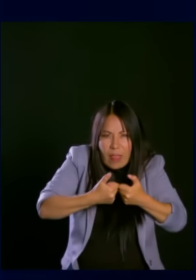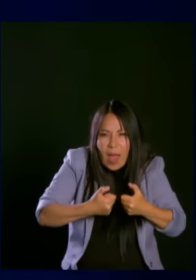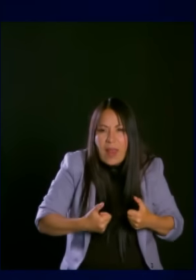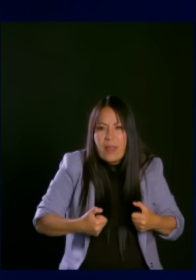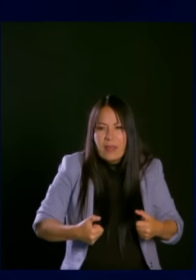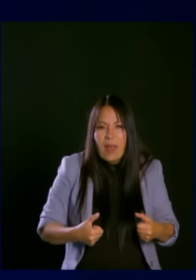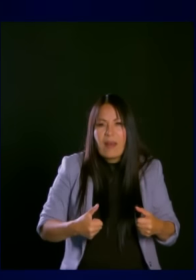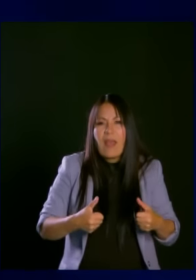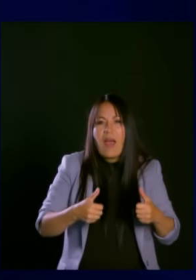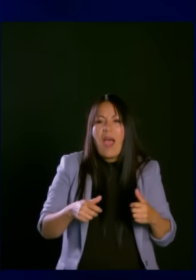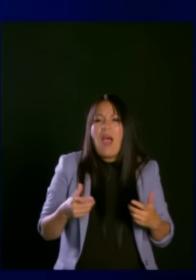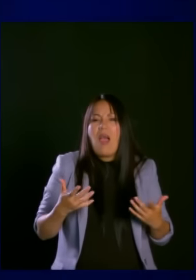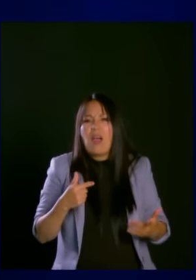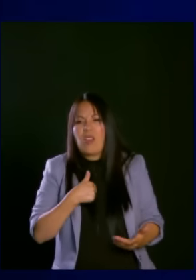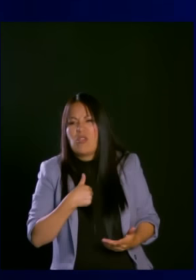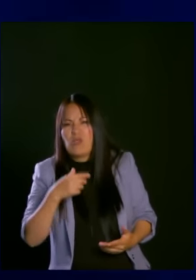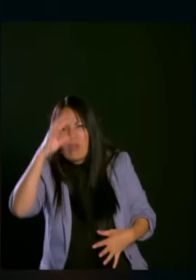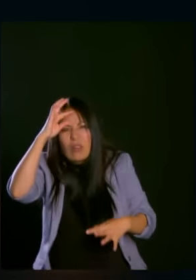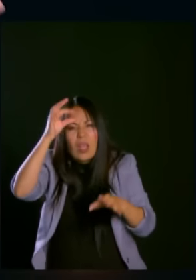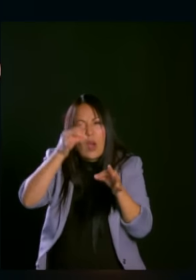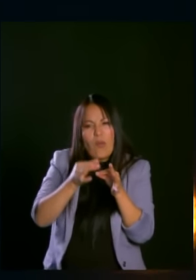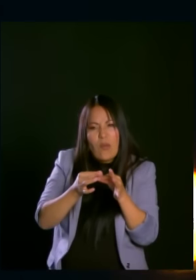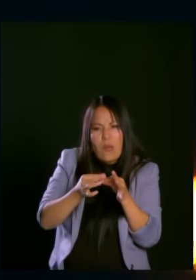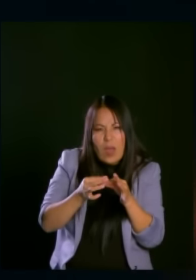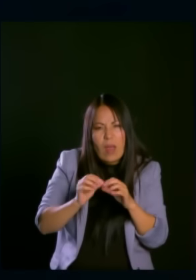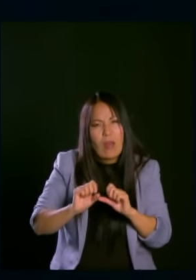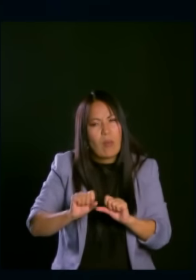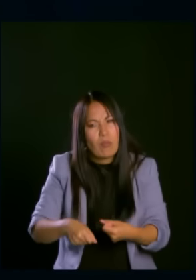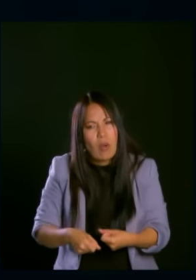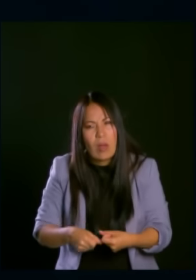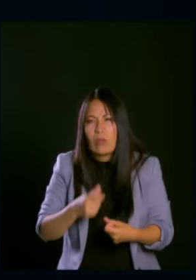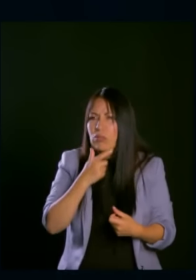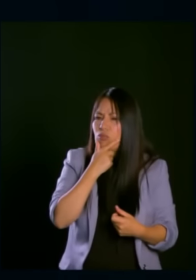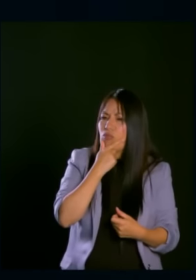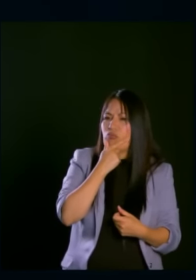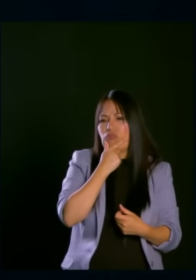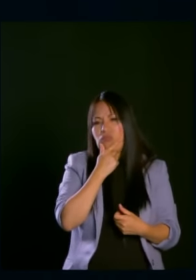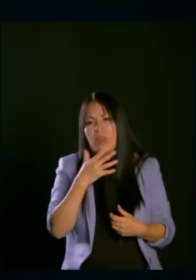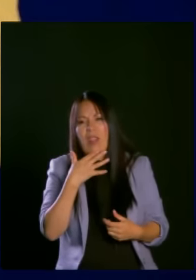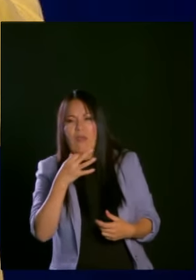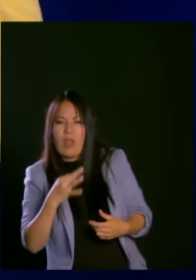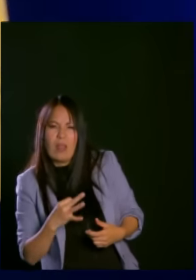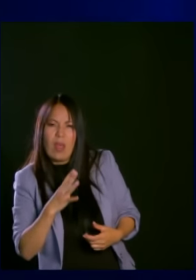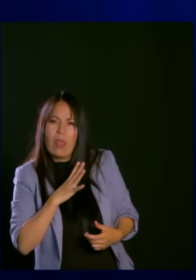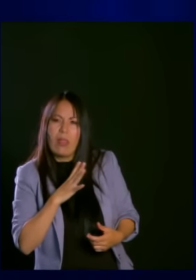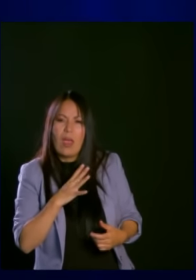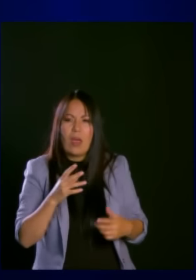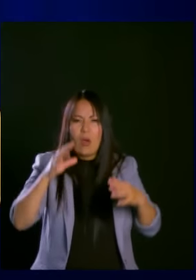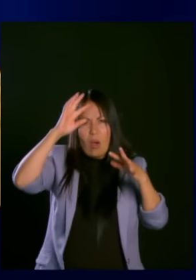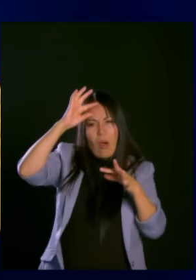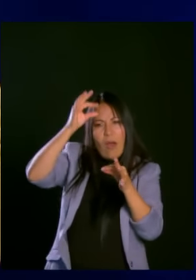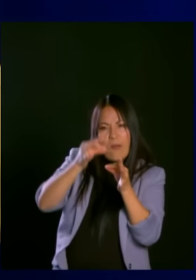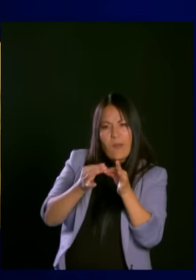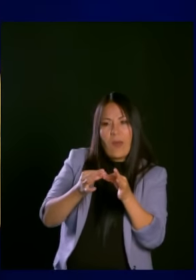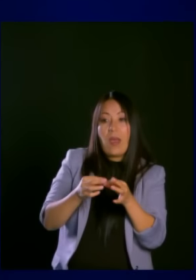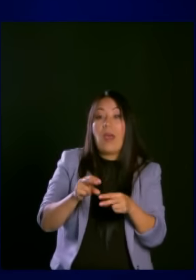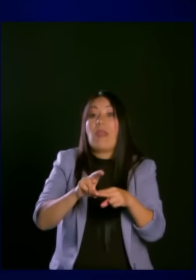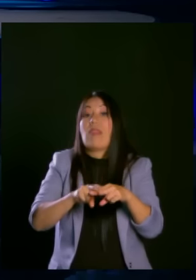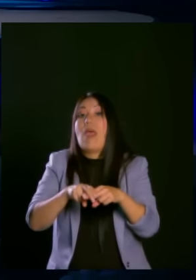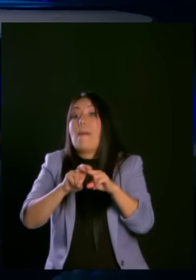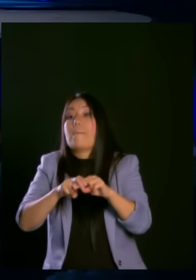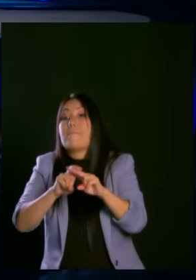meterme. Y tú dices, y pastor, ¿cómo puedo saber si tengo la suficiente fe para meterme si me contás cuál fue el último proyecto de